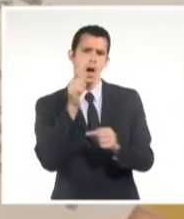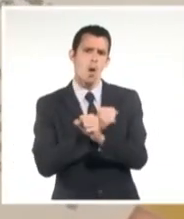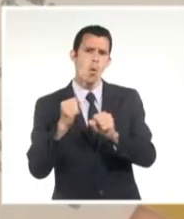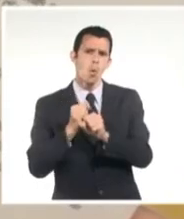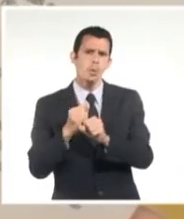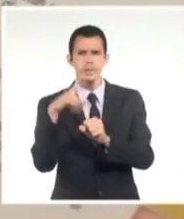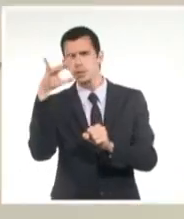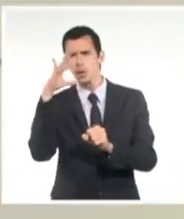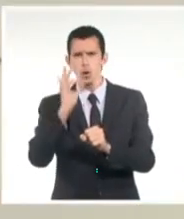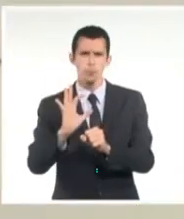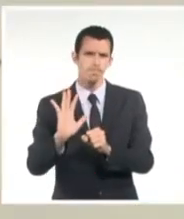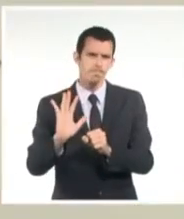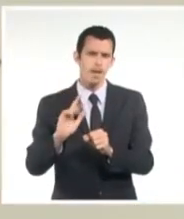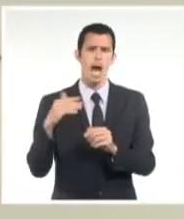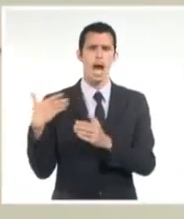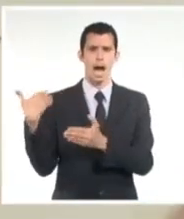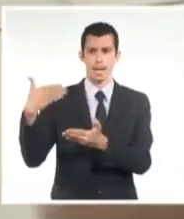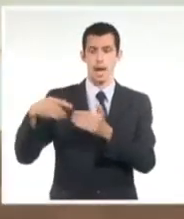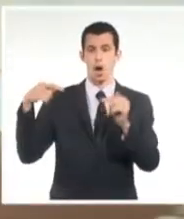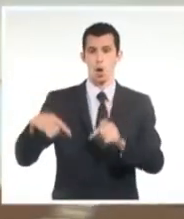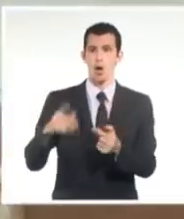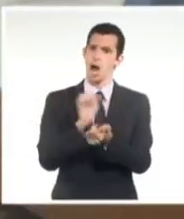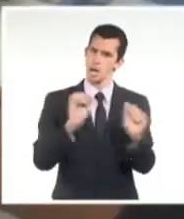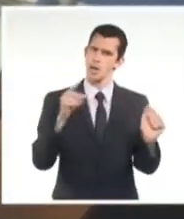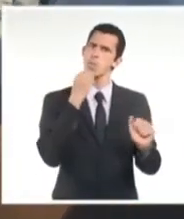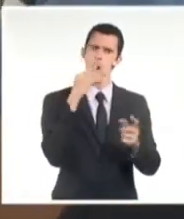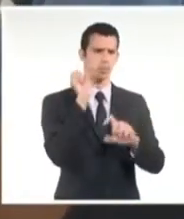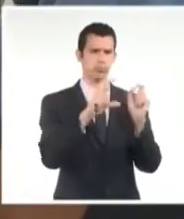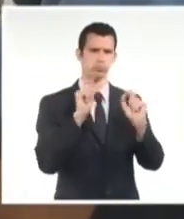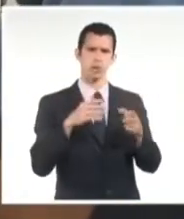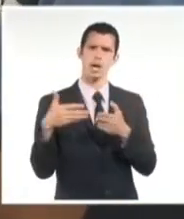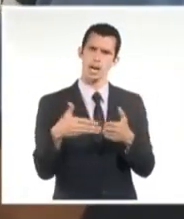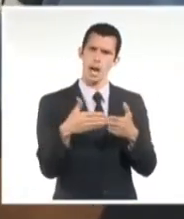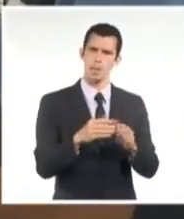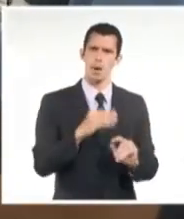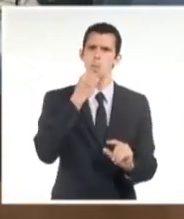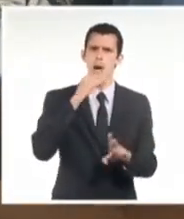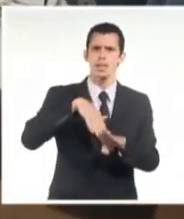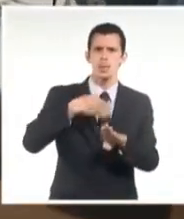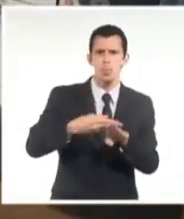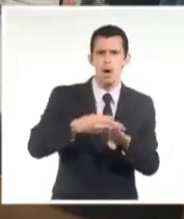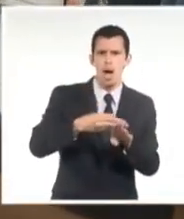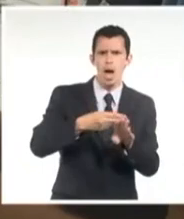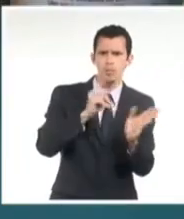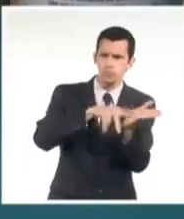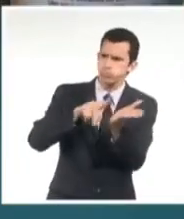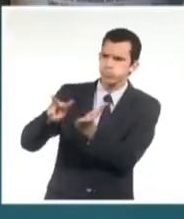en farmacias de Granma con venta liberada y se incorporará paulatinamente a la red de estas